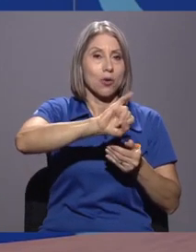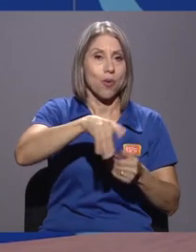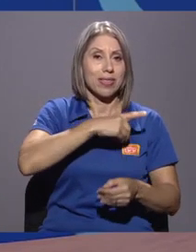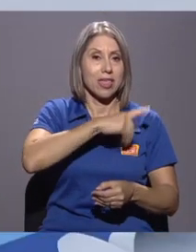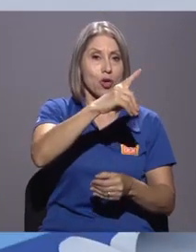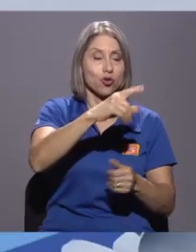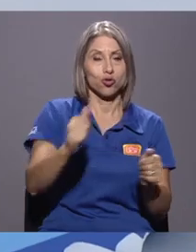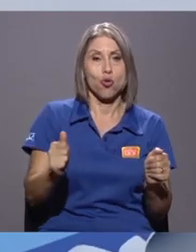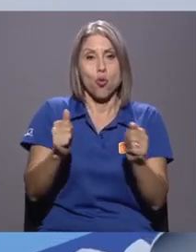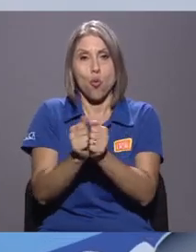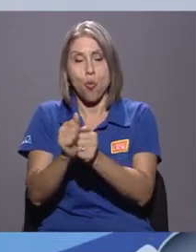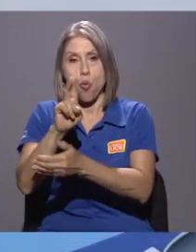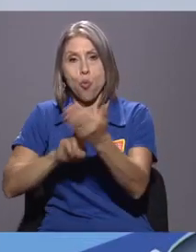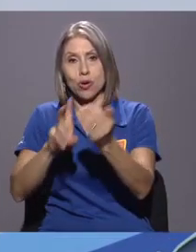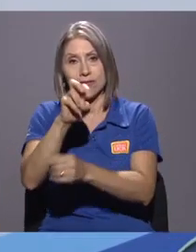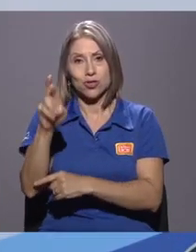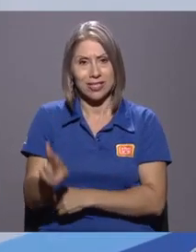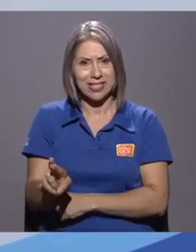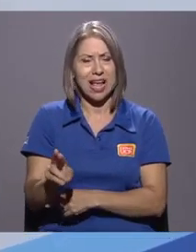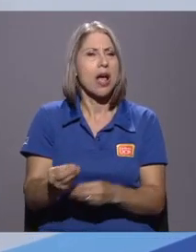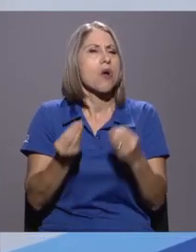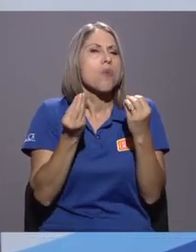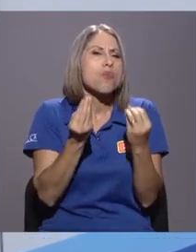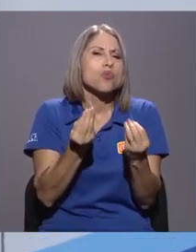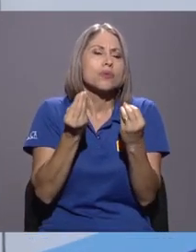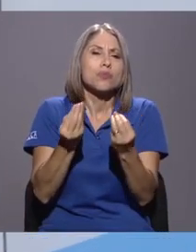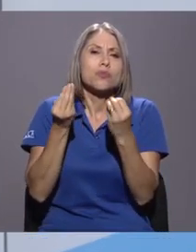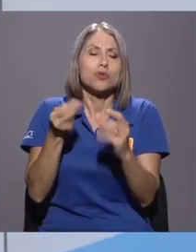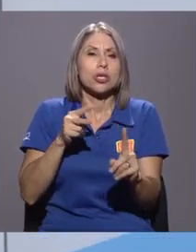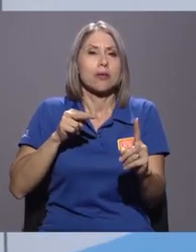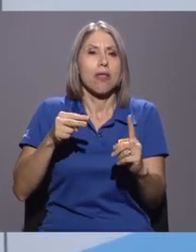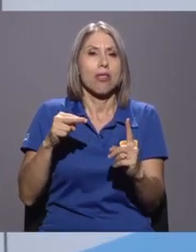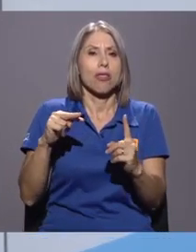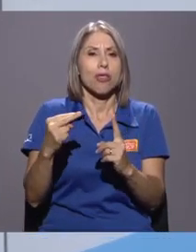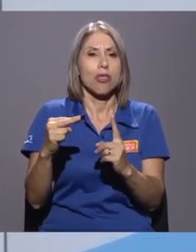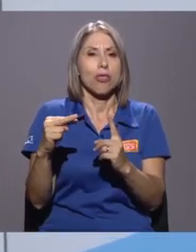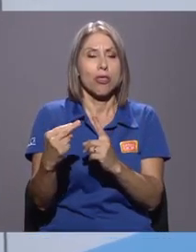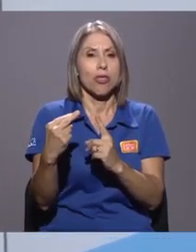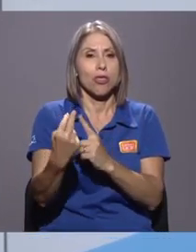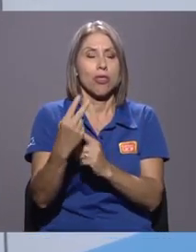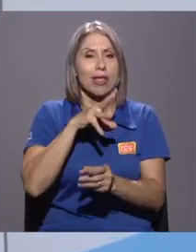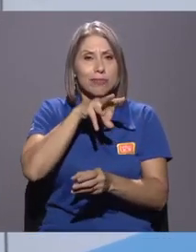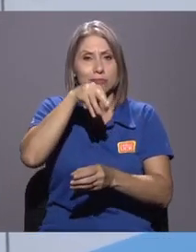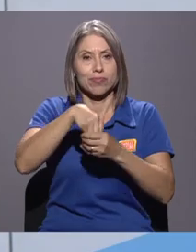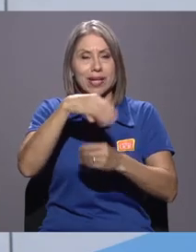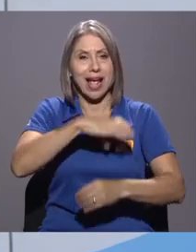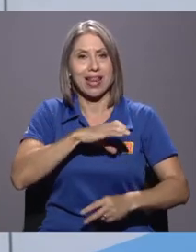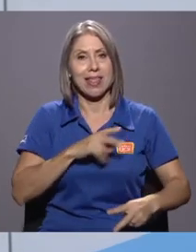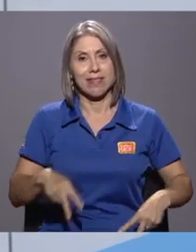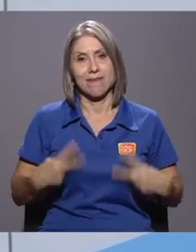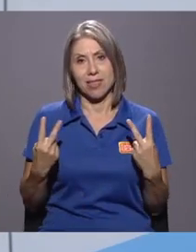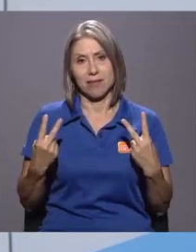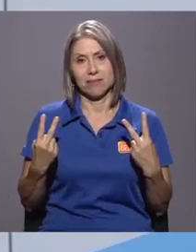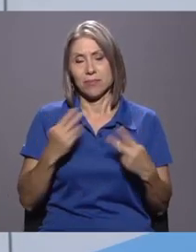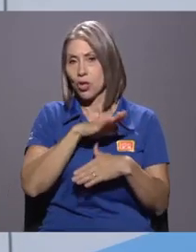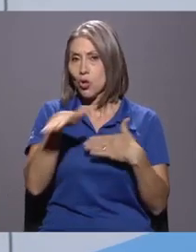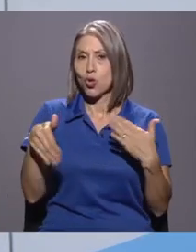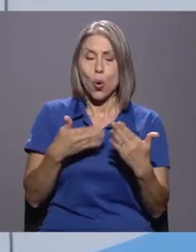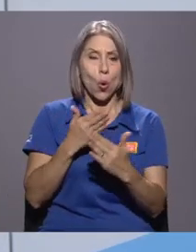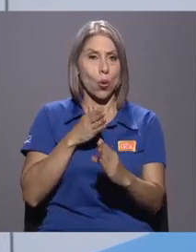entonces es en muchas aristas que interviene digamos para nosotros para el proyecto la calidad de vida en todo lo que afecta a la sociedad